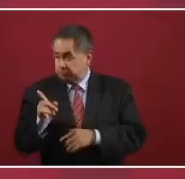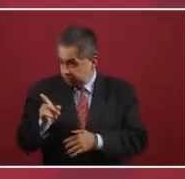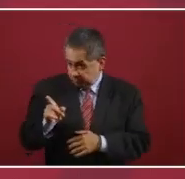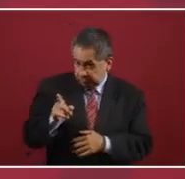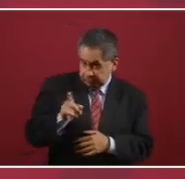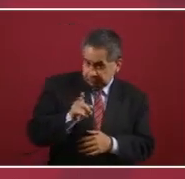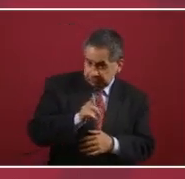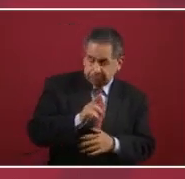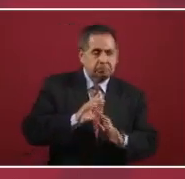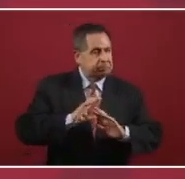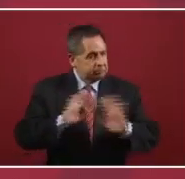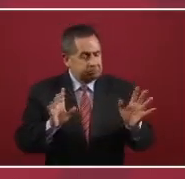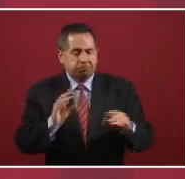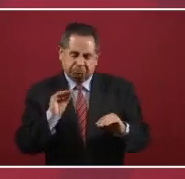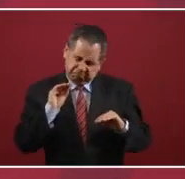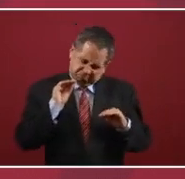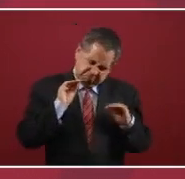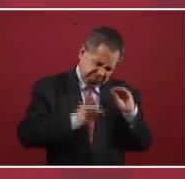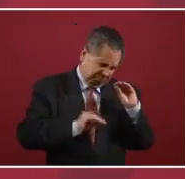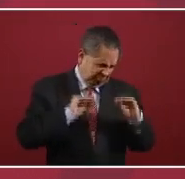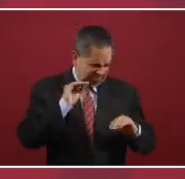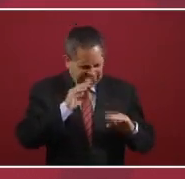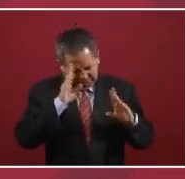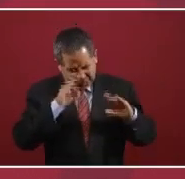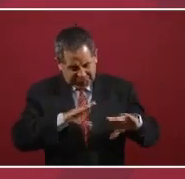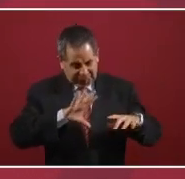Entonces, todo el servicio se concentra